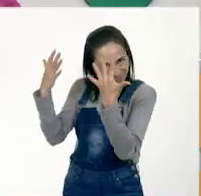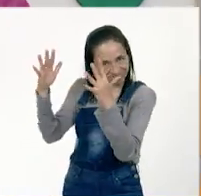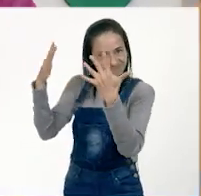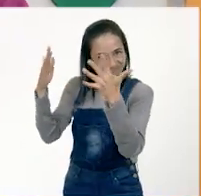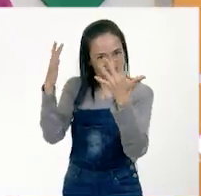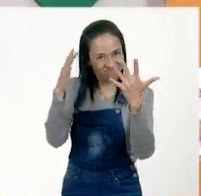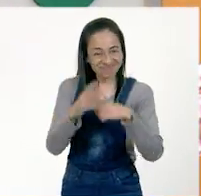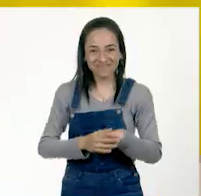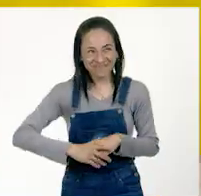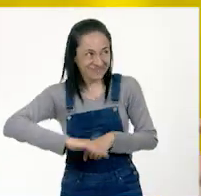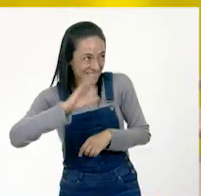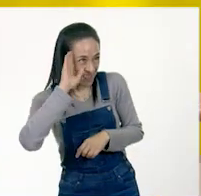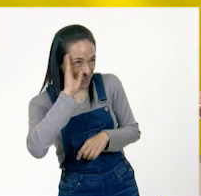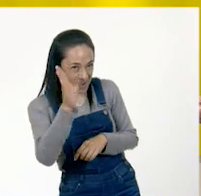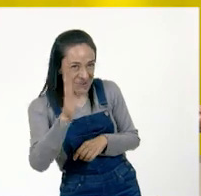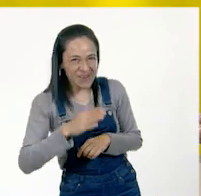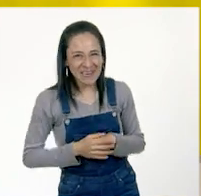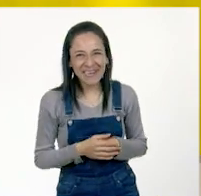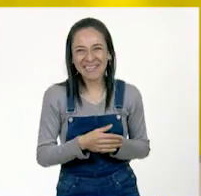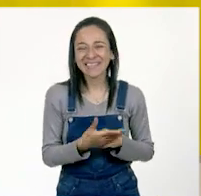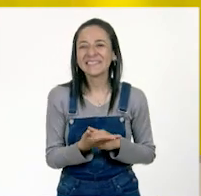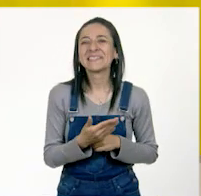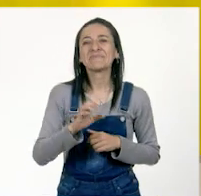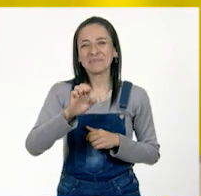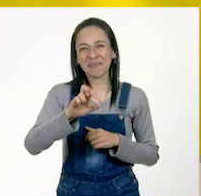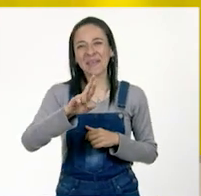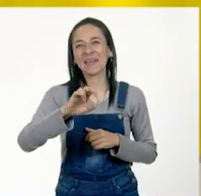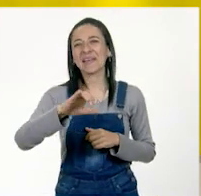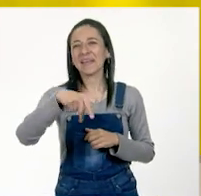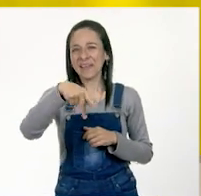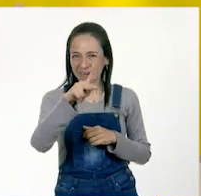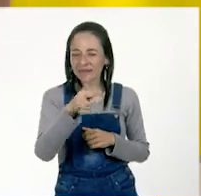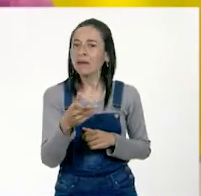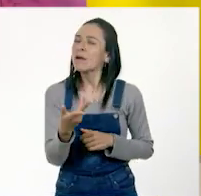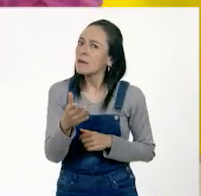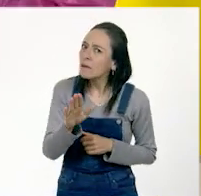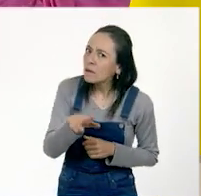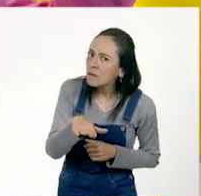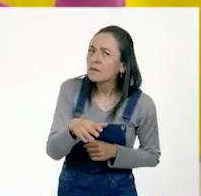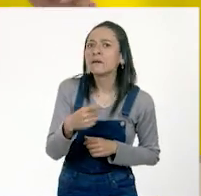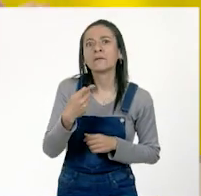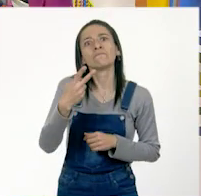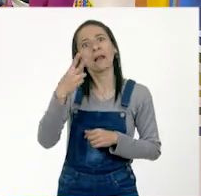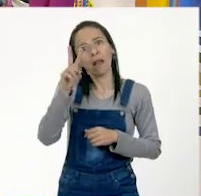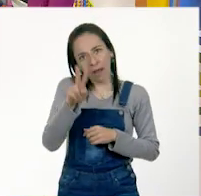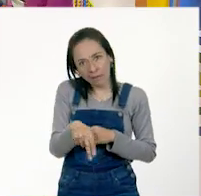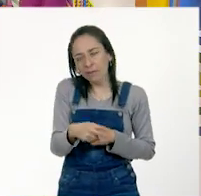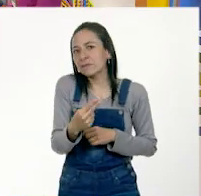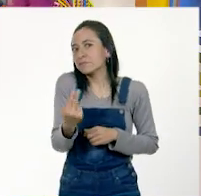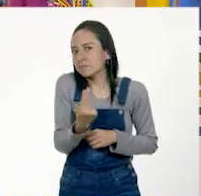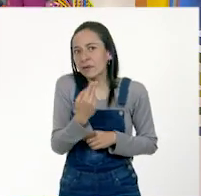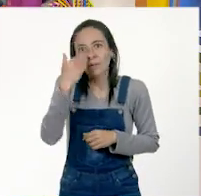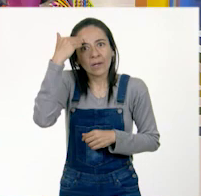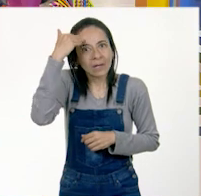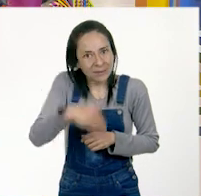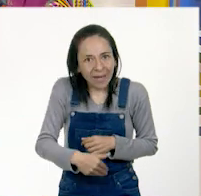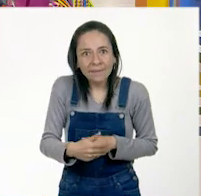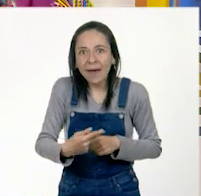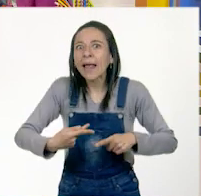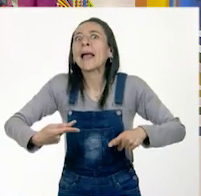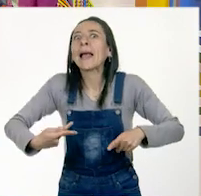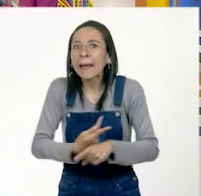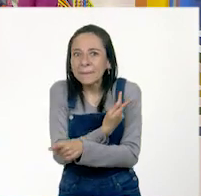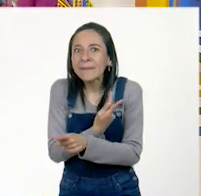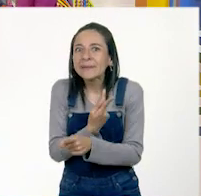Eric? Será muy interesante saber a qué se enfrentará toda esta tripulación en nuestro próximo programa,